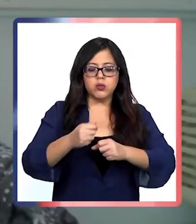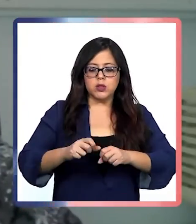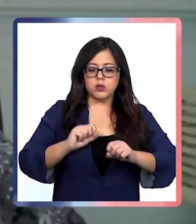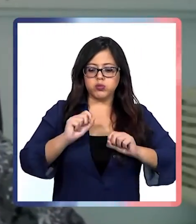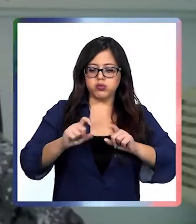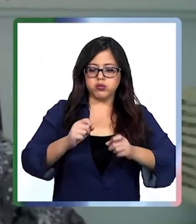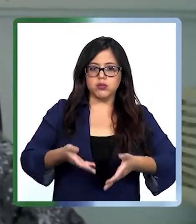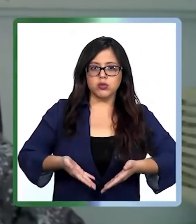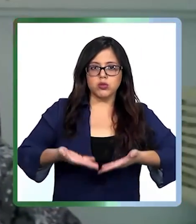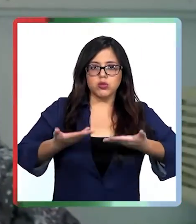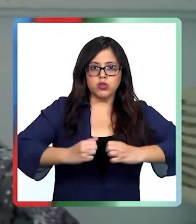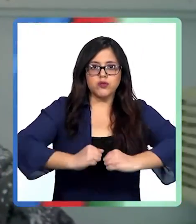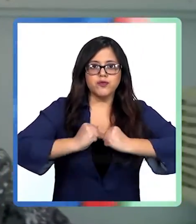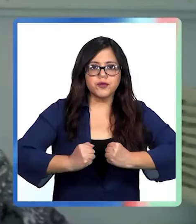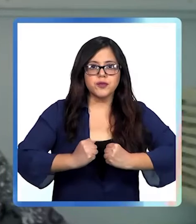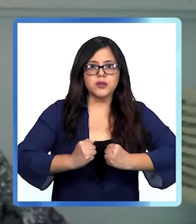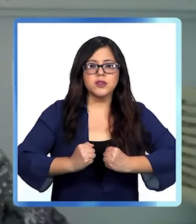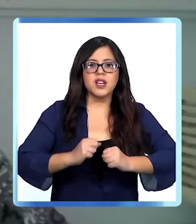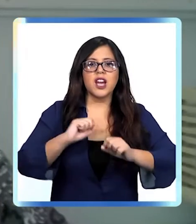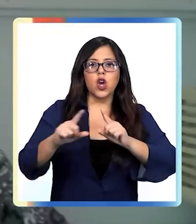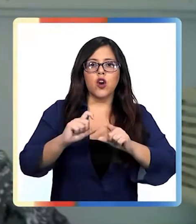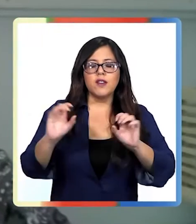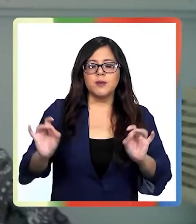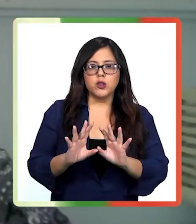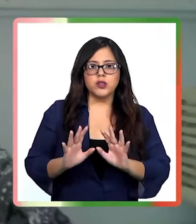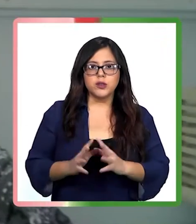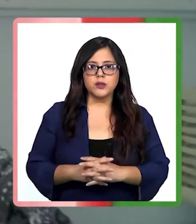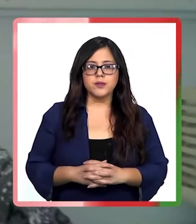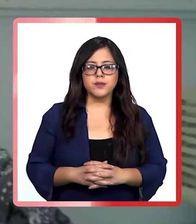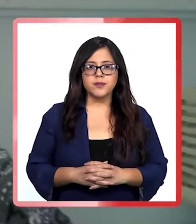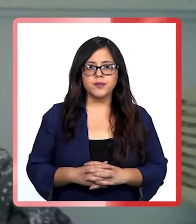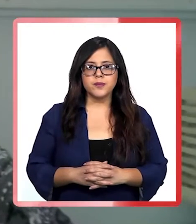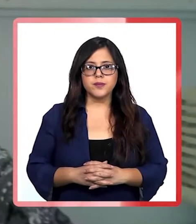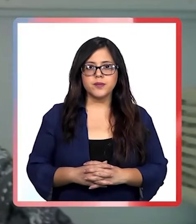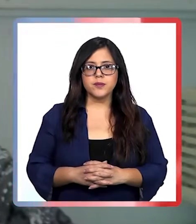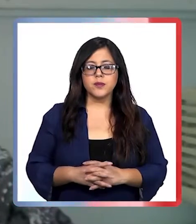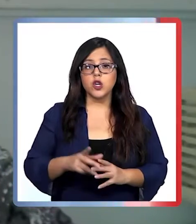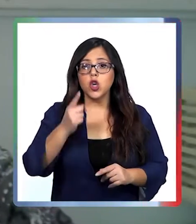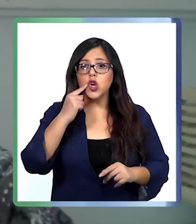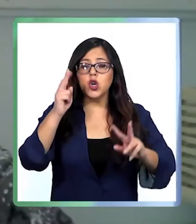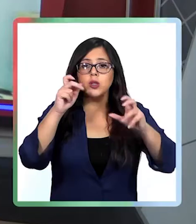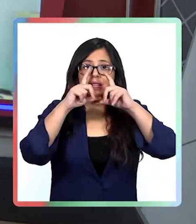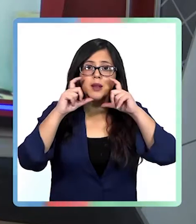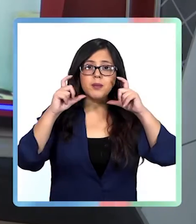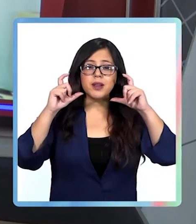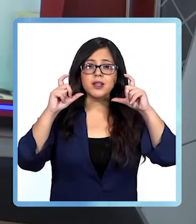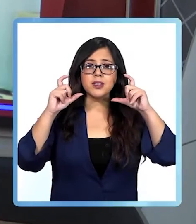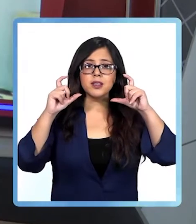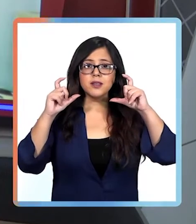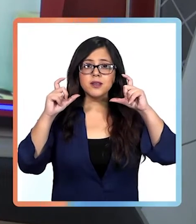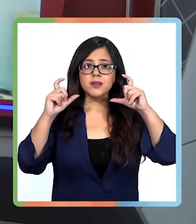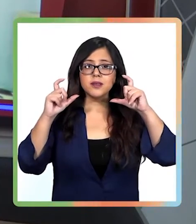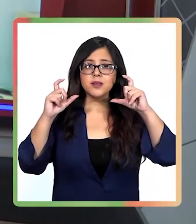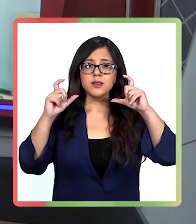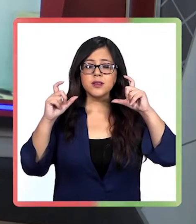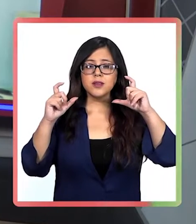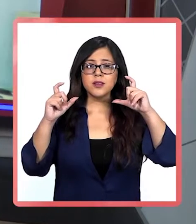ejemplo, que nos defiendan en mejor situación. Ahora, yo respecto al uso de la mascarilla, yo creo que